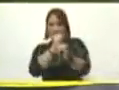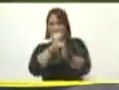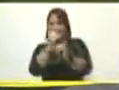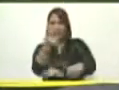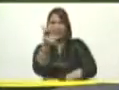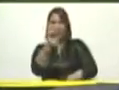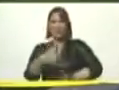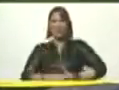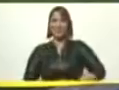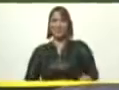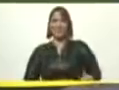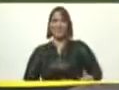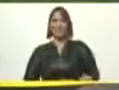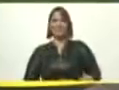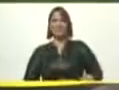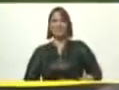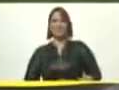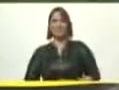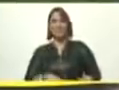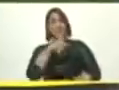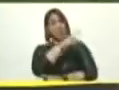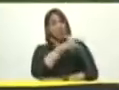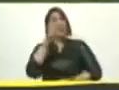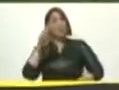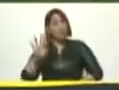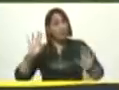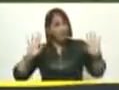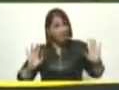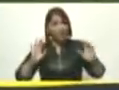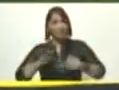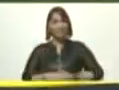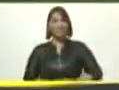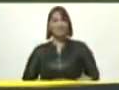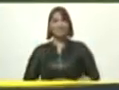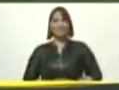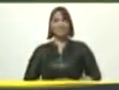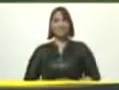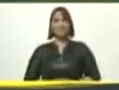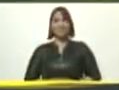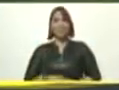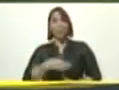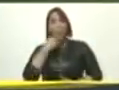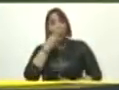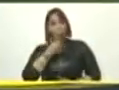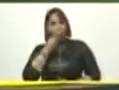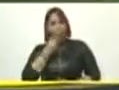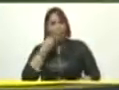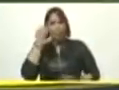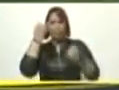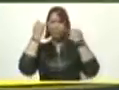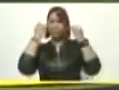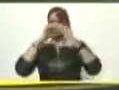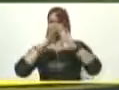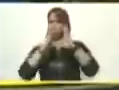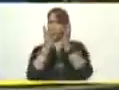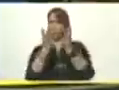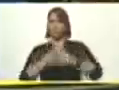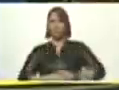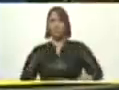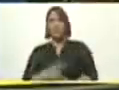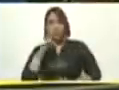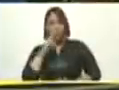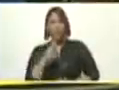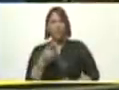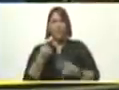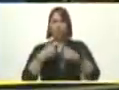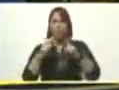De qué país es puertorriqueño es un muchacho que es un fenómeno en el mundo yo lo